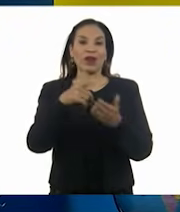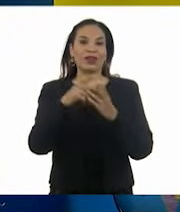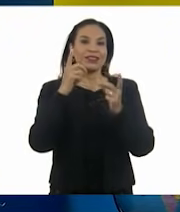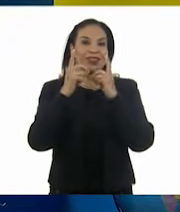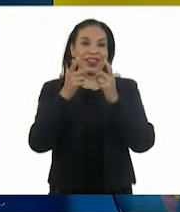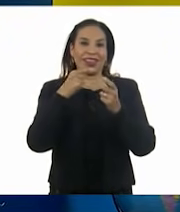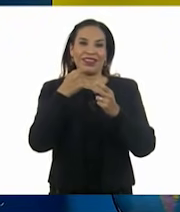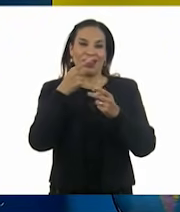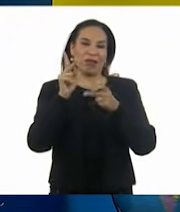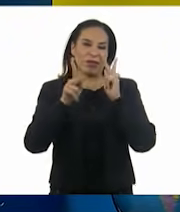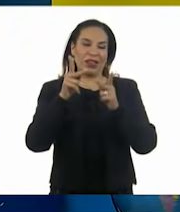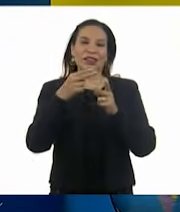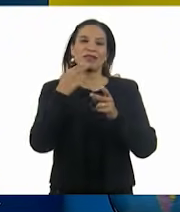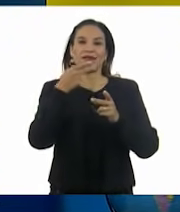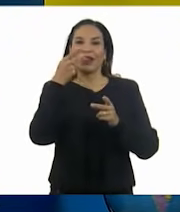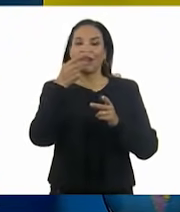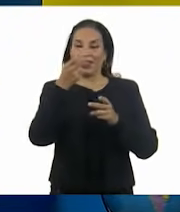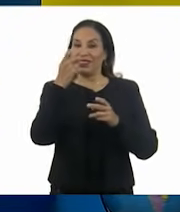¡Gracias!